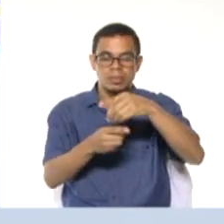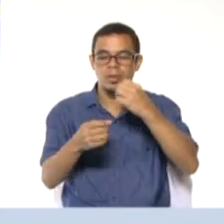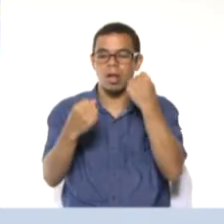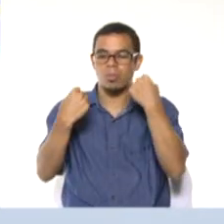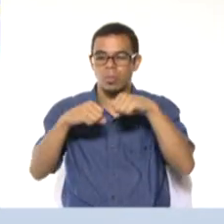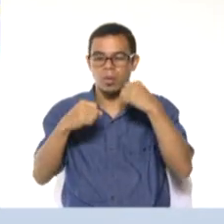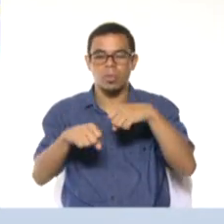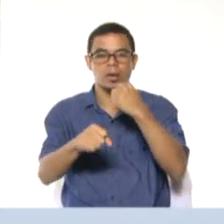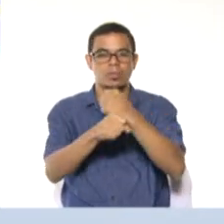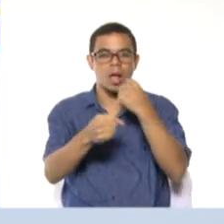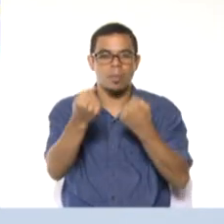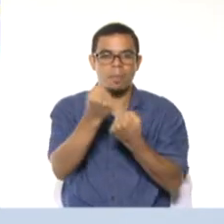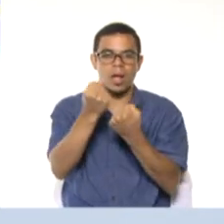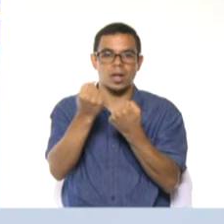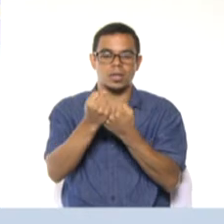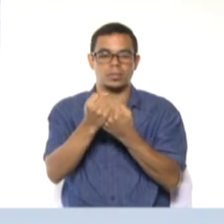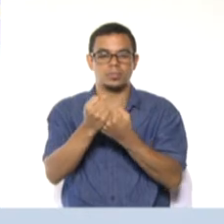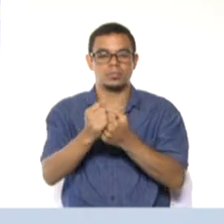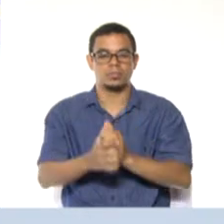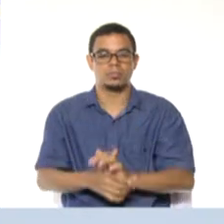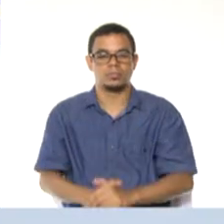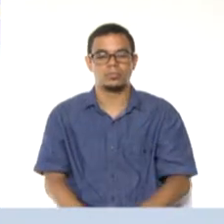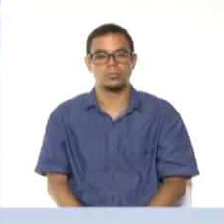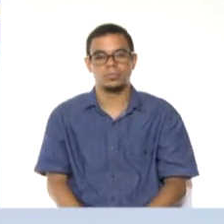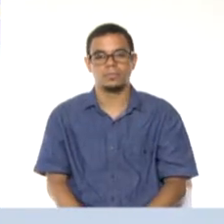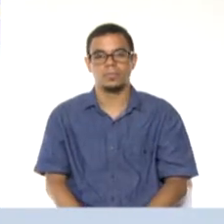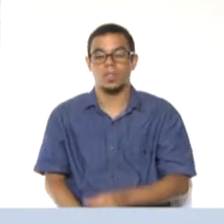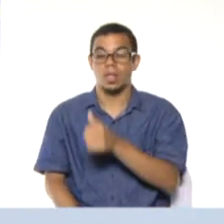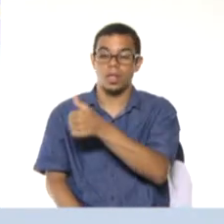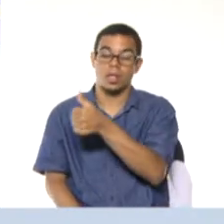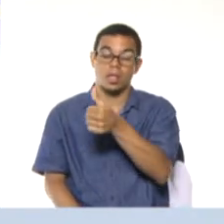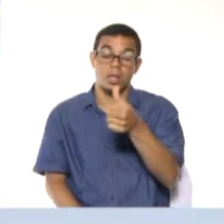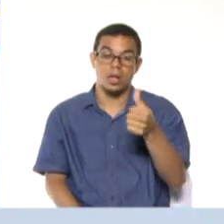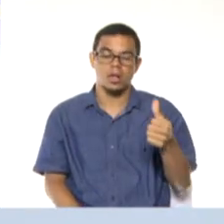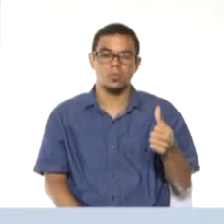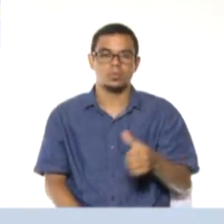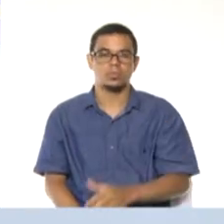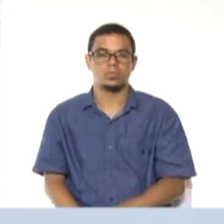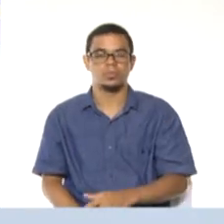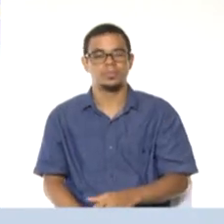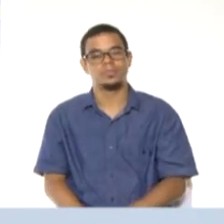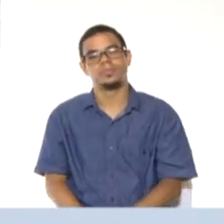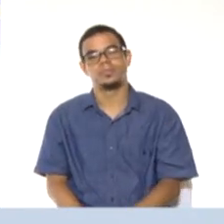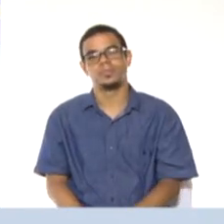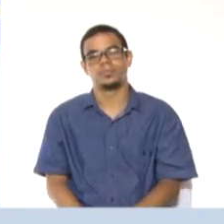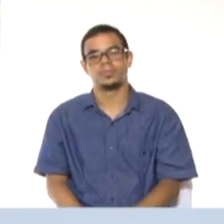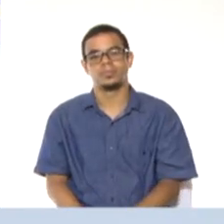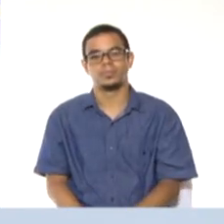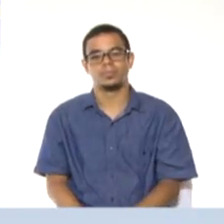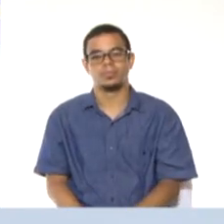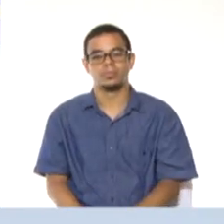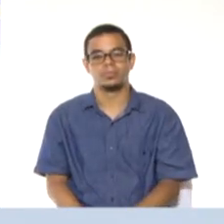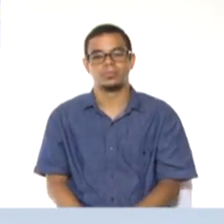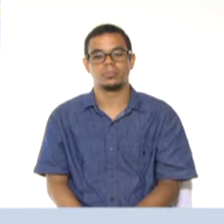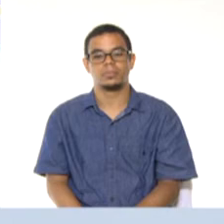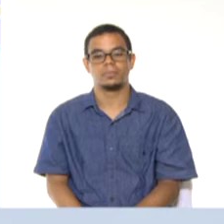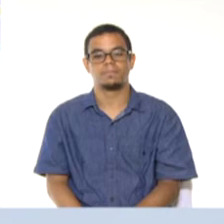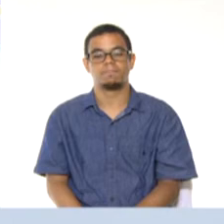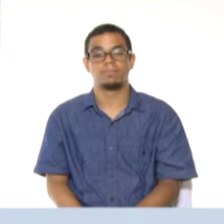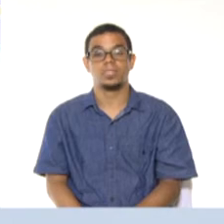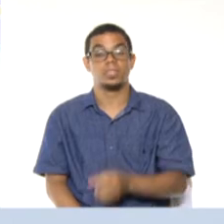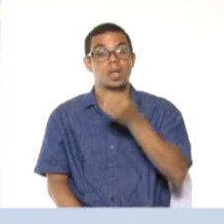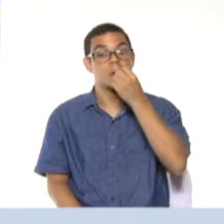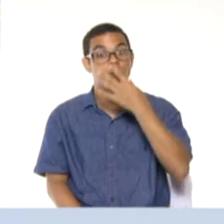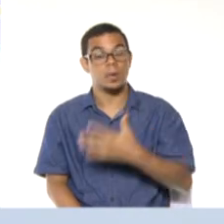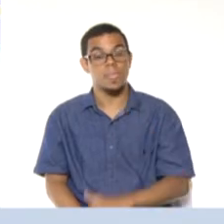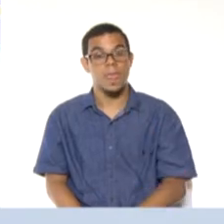intereses, potencialidades y posibilidades de cada uno de los participantes, pero también de la familia venezolana. Y es así,